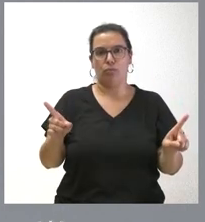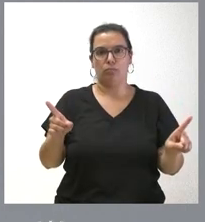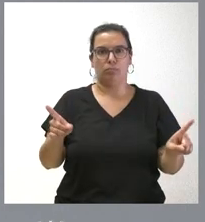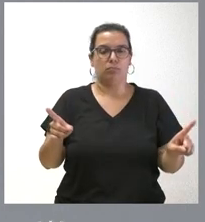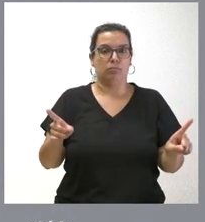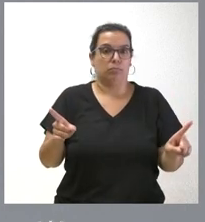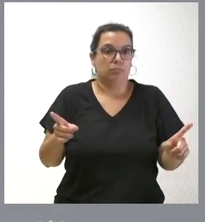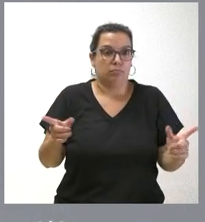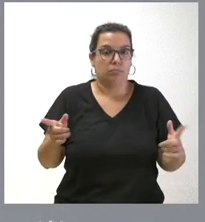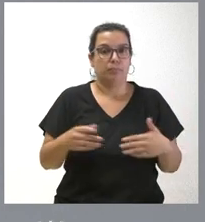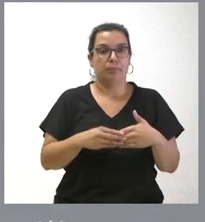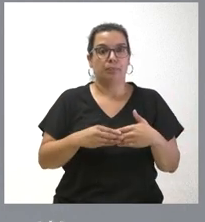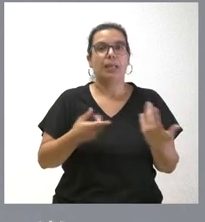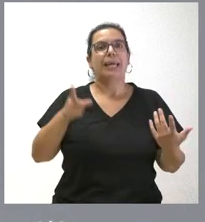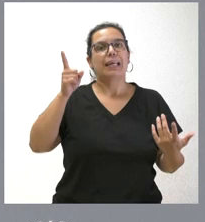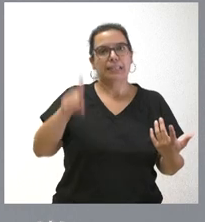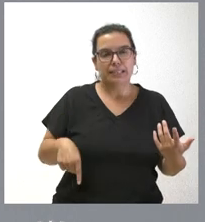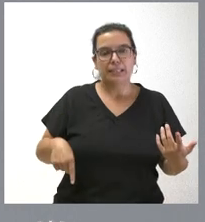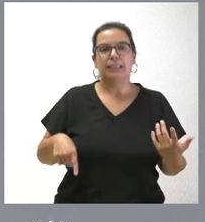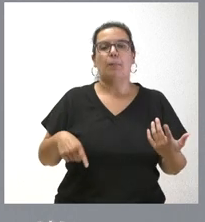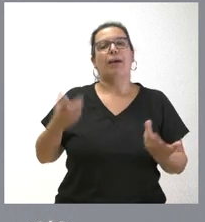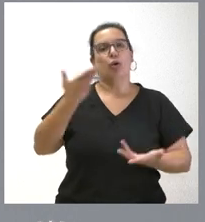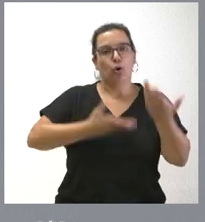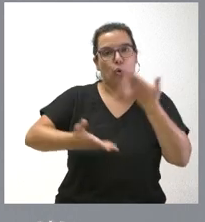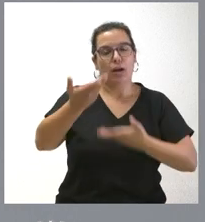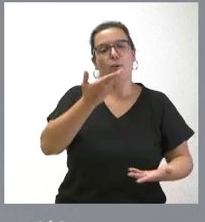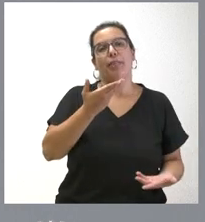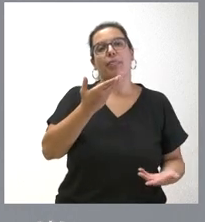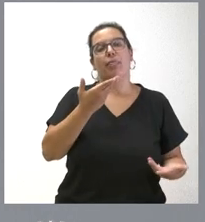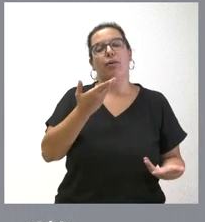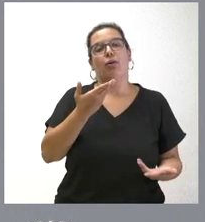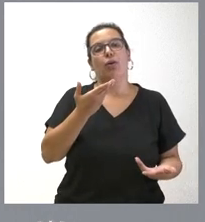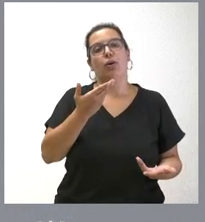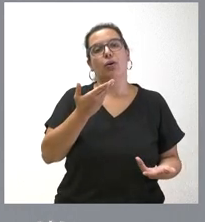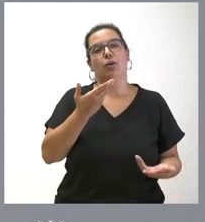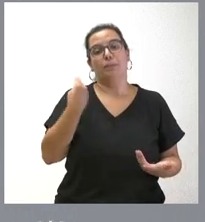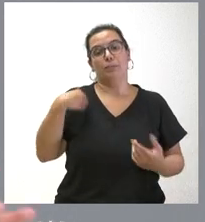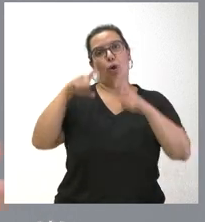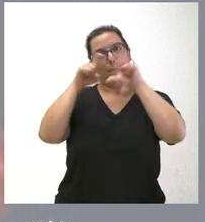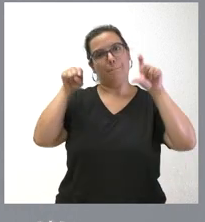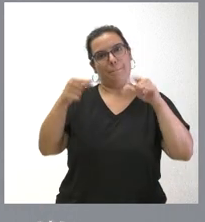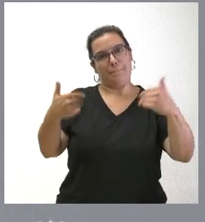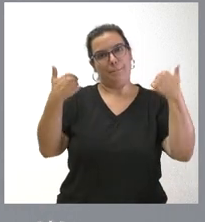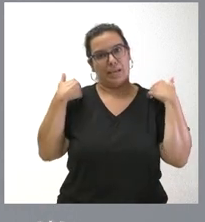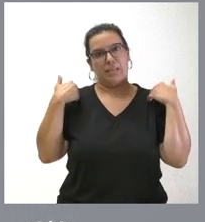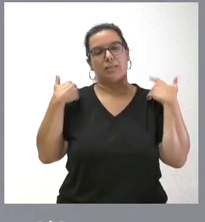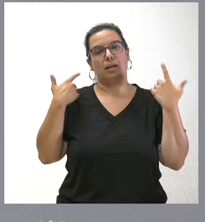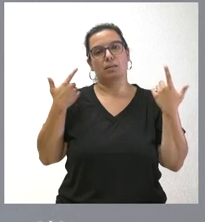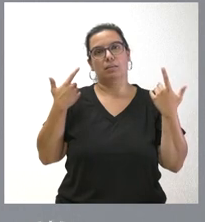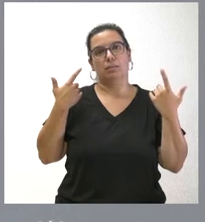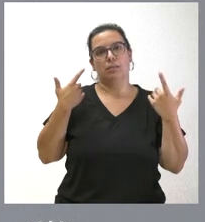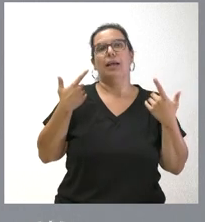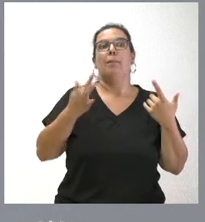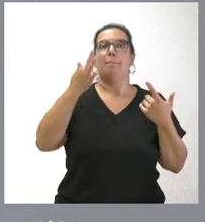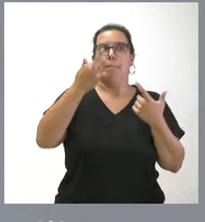estado ubicados y también se ha contado este efecto con la colaboración de la empresa sin perjuicio lógicamente a los estudios